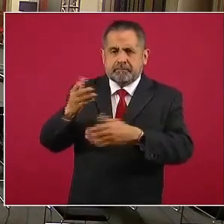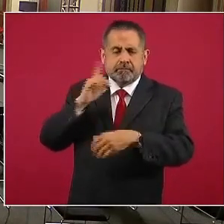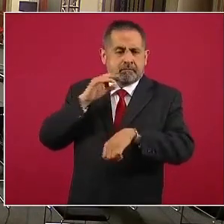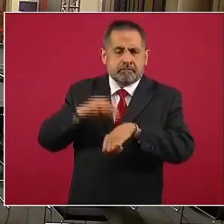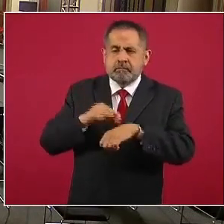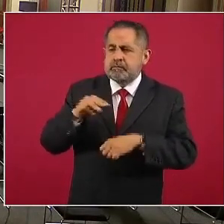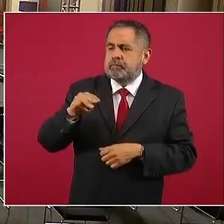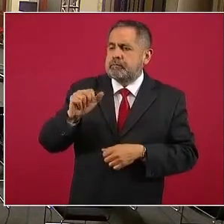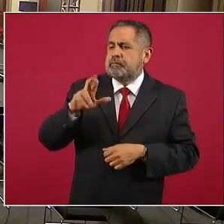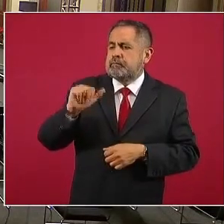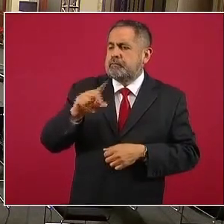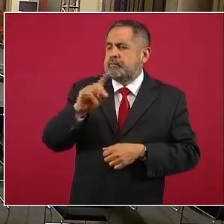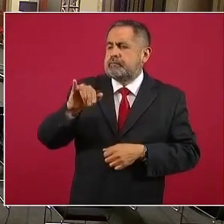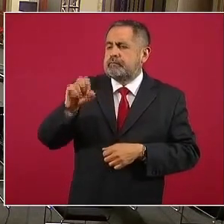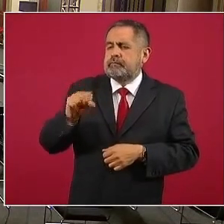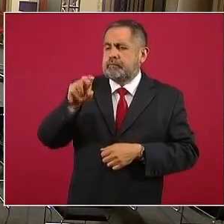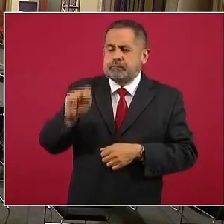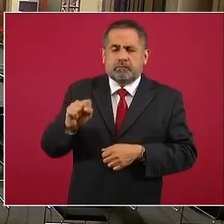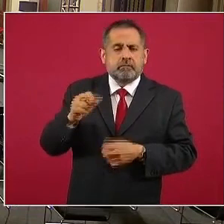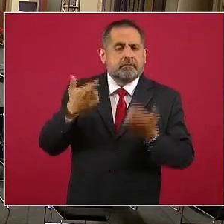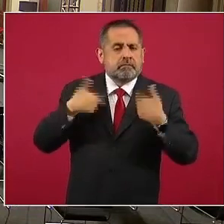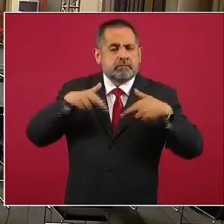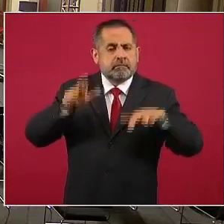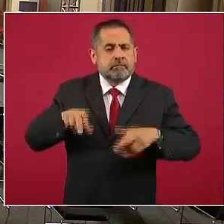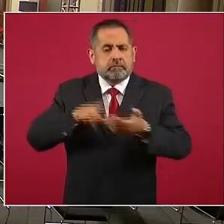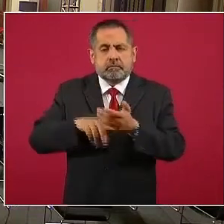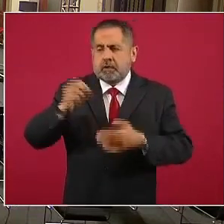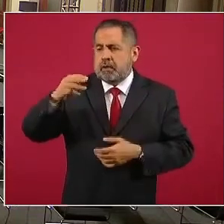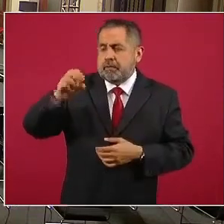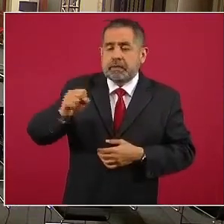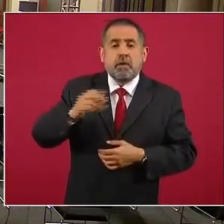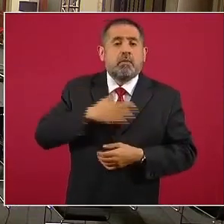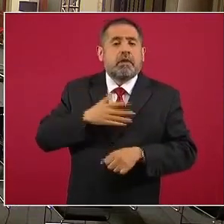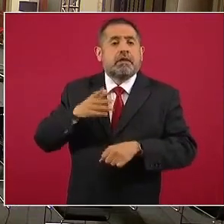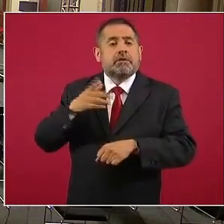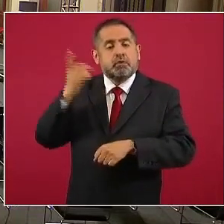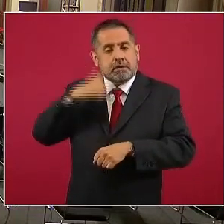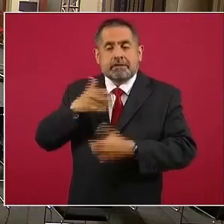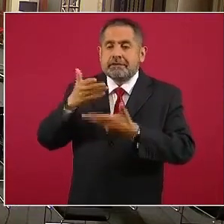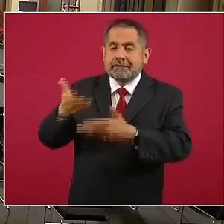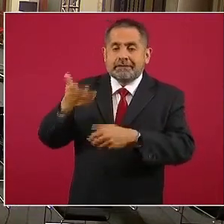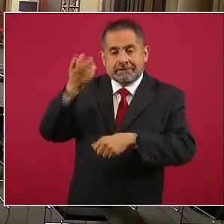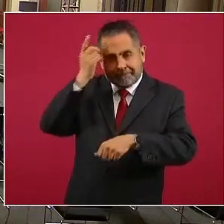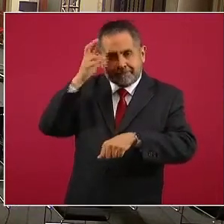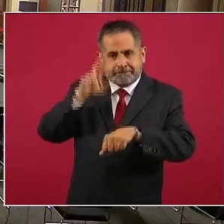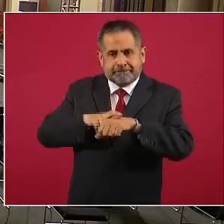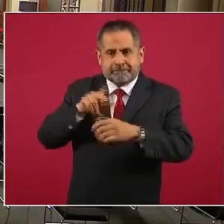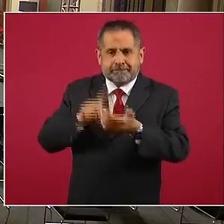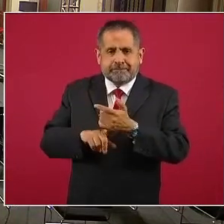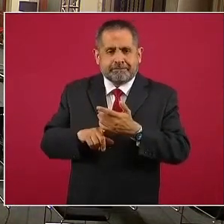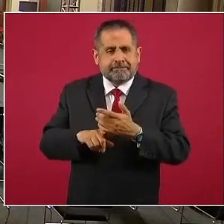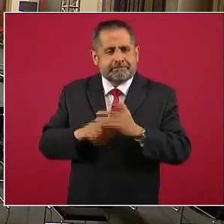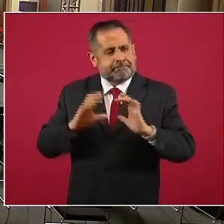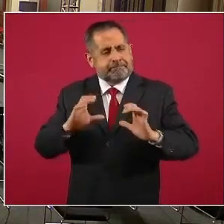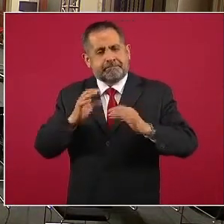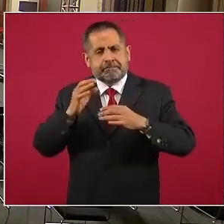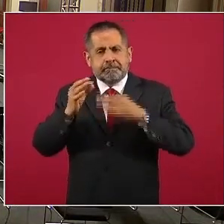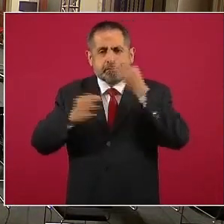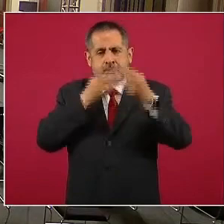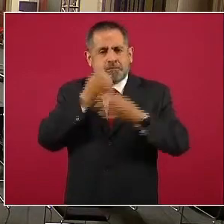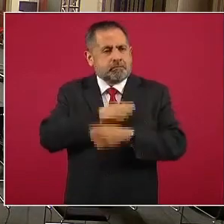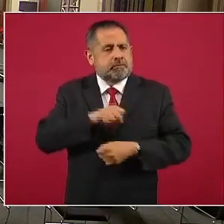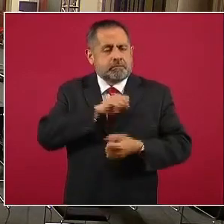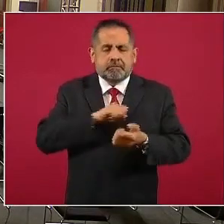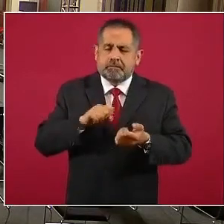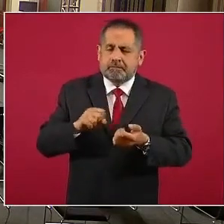María de Jesús Sánchez, representante de la OMS. Buenas noches, director de Prevención y Promoción de la Salud